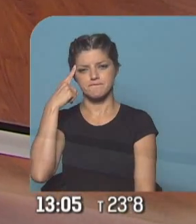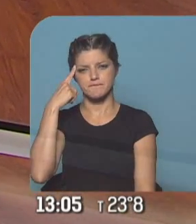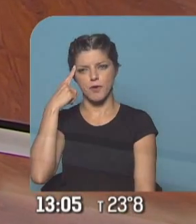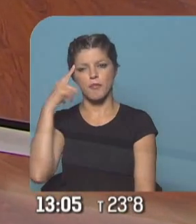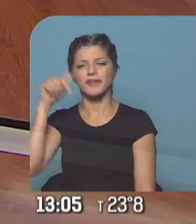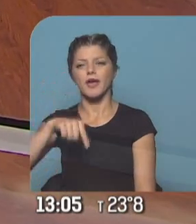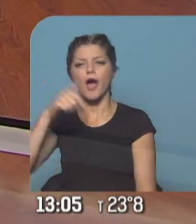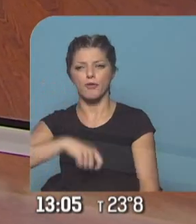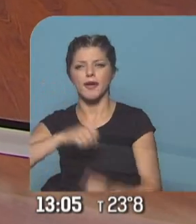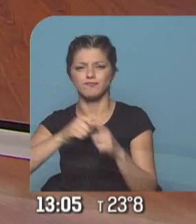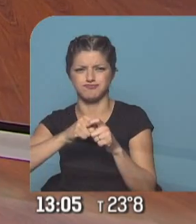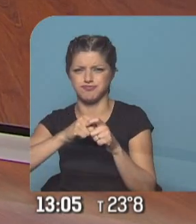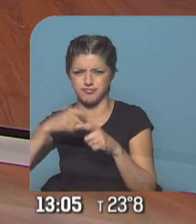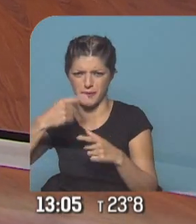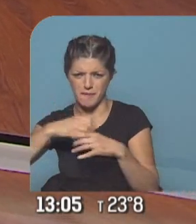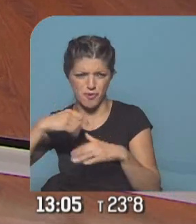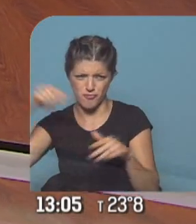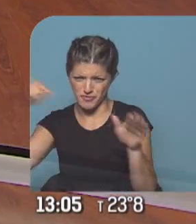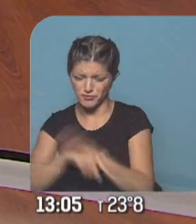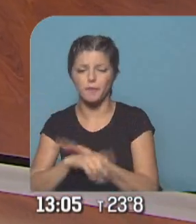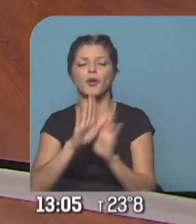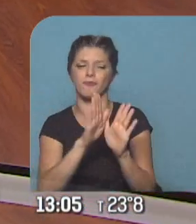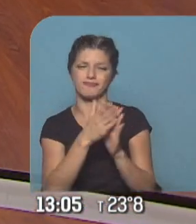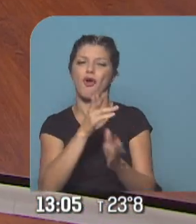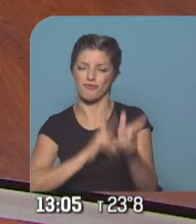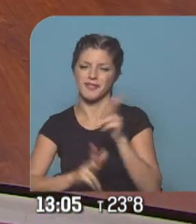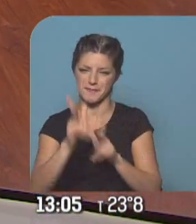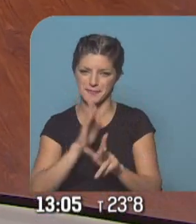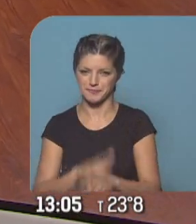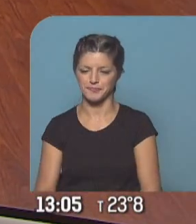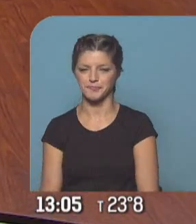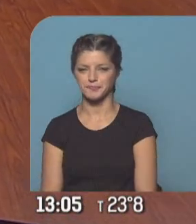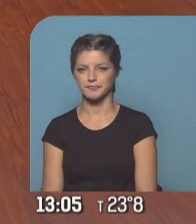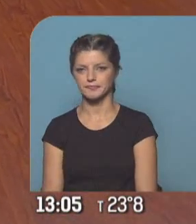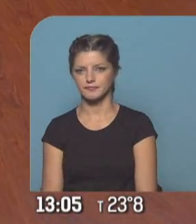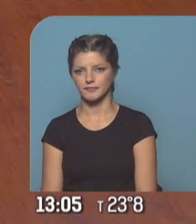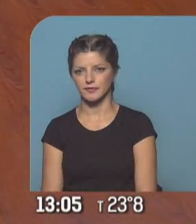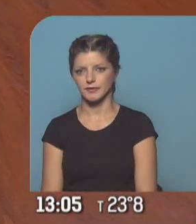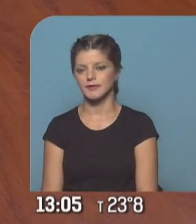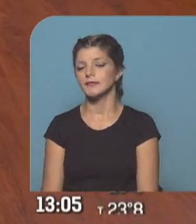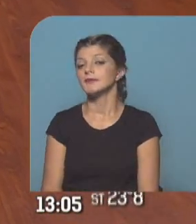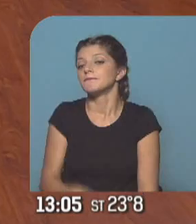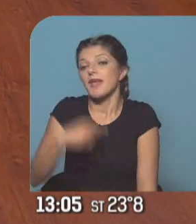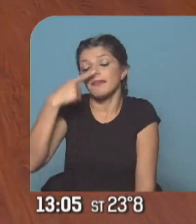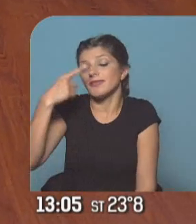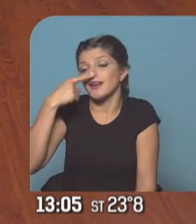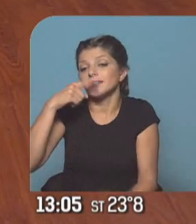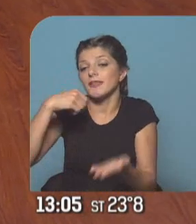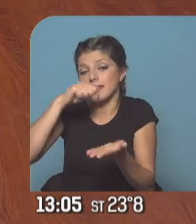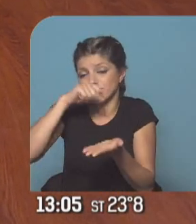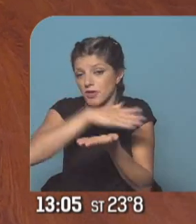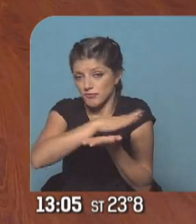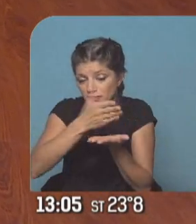aumentó ahora, pero me gustaría que me las dijeras. En realidad son, bueno, responden al avance de los intereses agrarios,